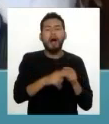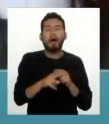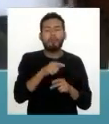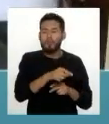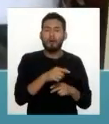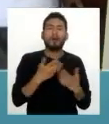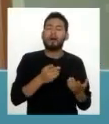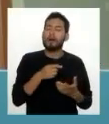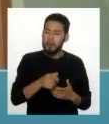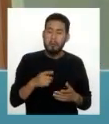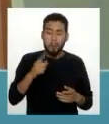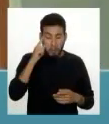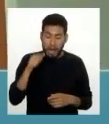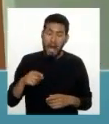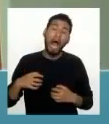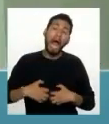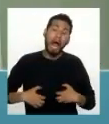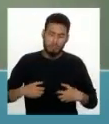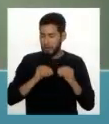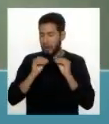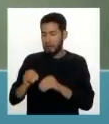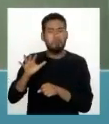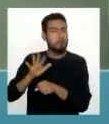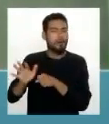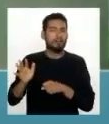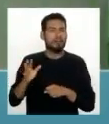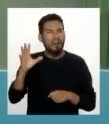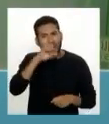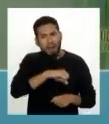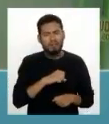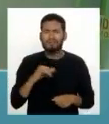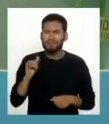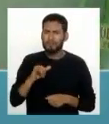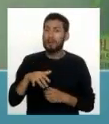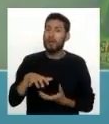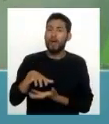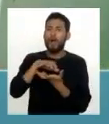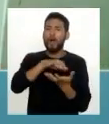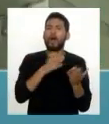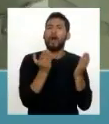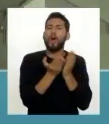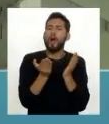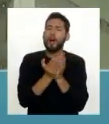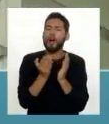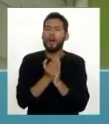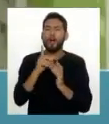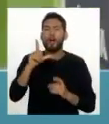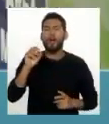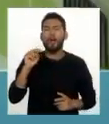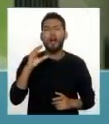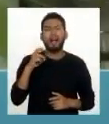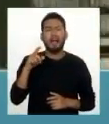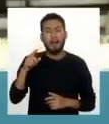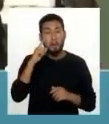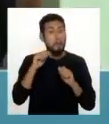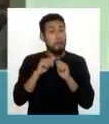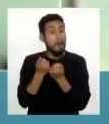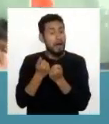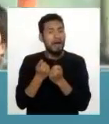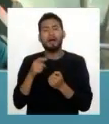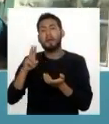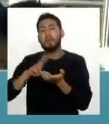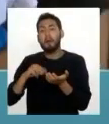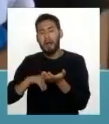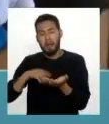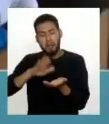y va a dejar tranquilo al pequeño en ese momento. Igual y eso lo vemos en las loncheras. ¿Qué le mandan normalmente a las loncheras? El pan que va a llenar con una